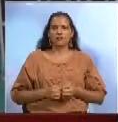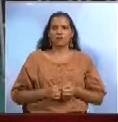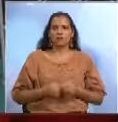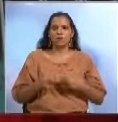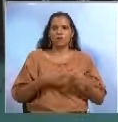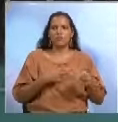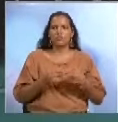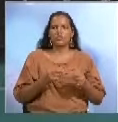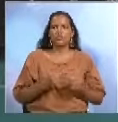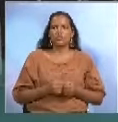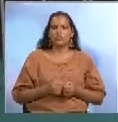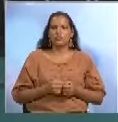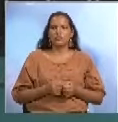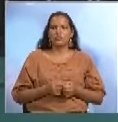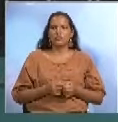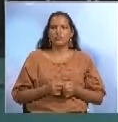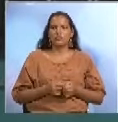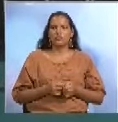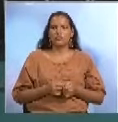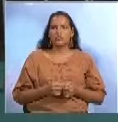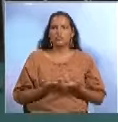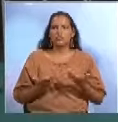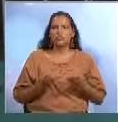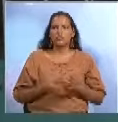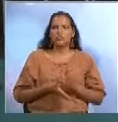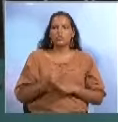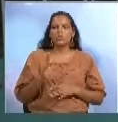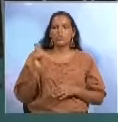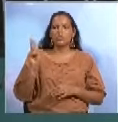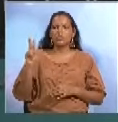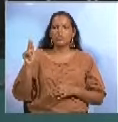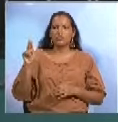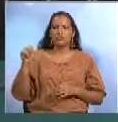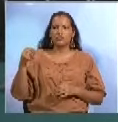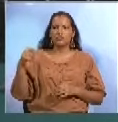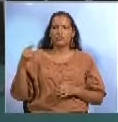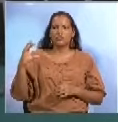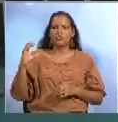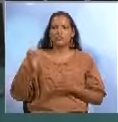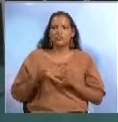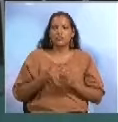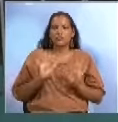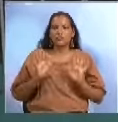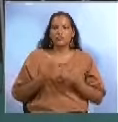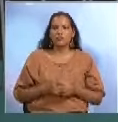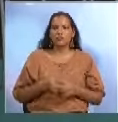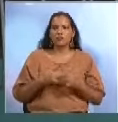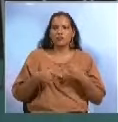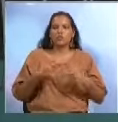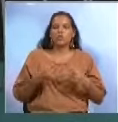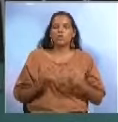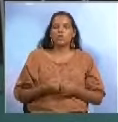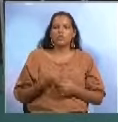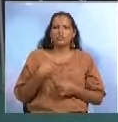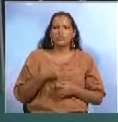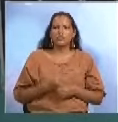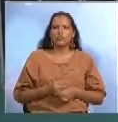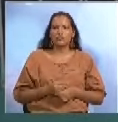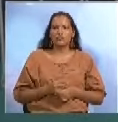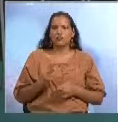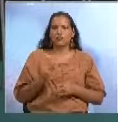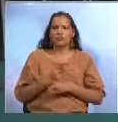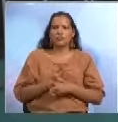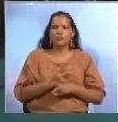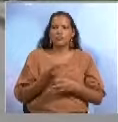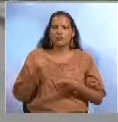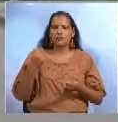estructurado de los barrios de la Ribera. Entonces se llevaron el PAI y ahora no sabemos, es decir, cuándo nos sentimos desamparados,